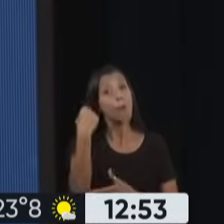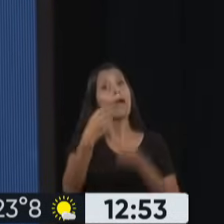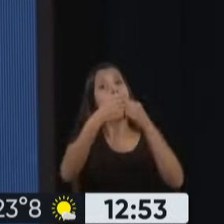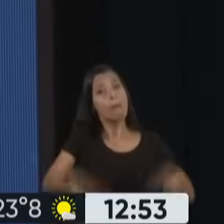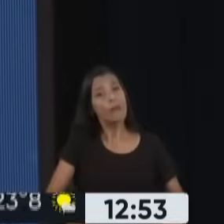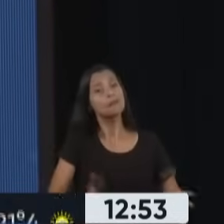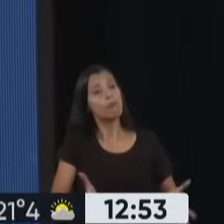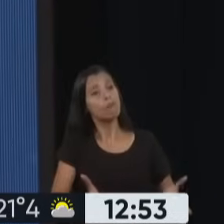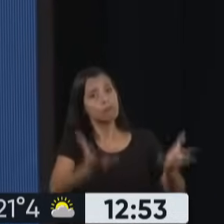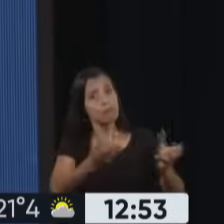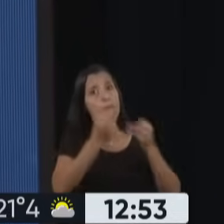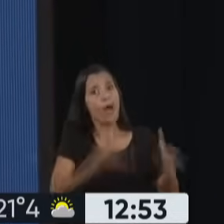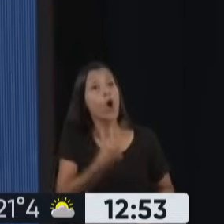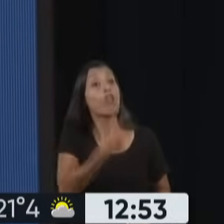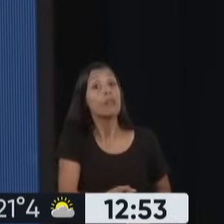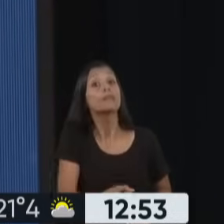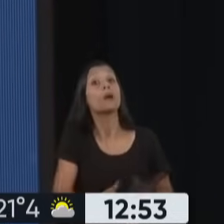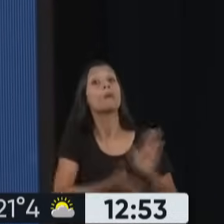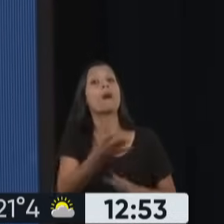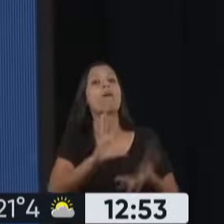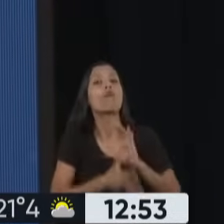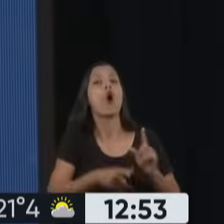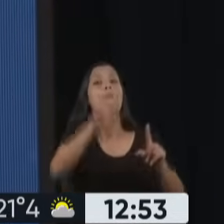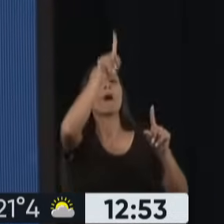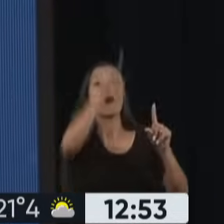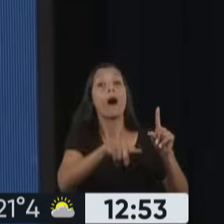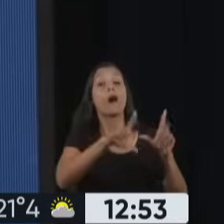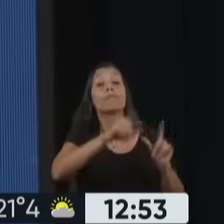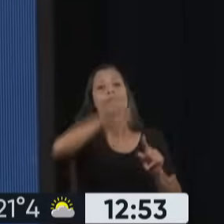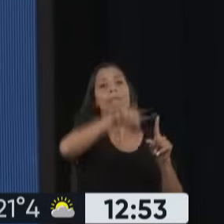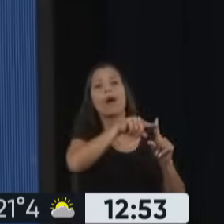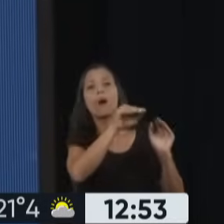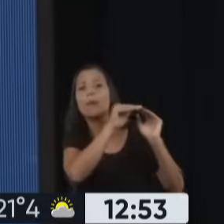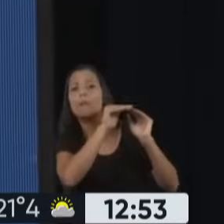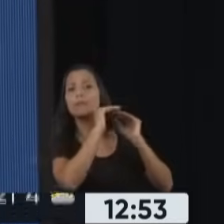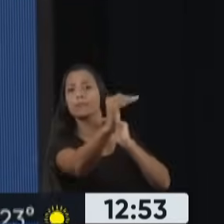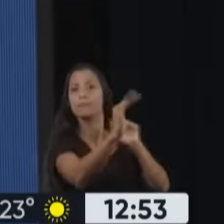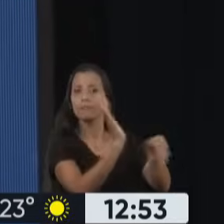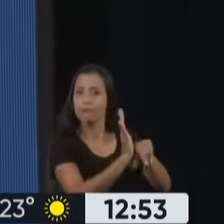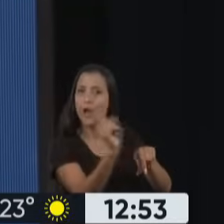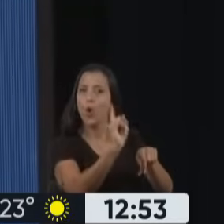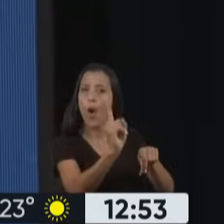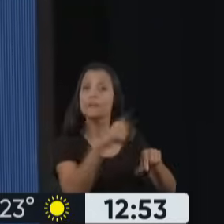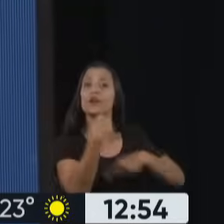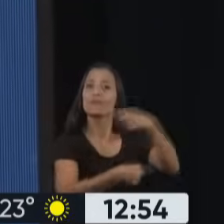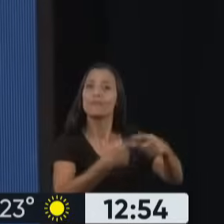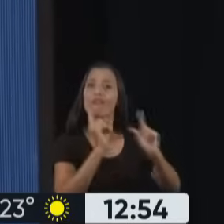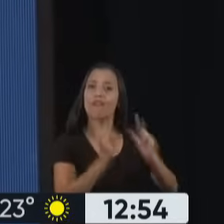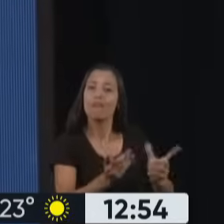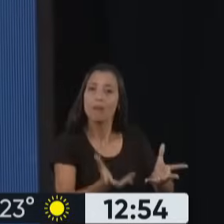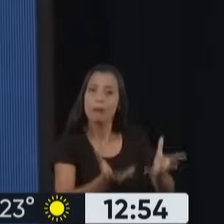esto iba a ser una L y que entonces íbamos a estabilizar, pero que iba a quedar fijo el nivel de actividad